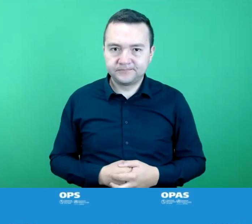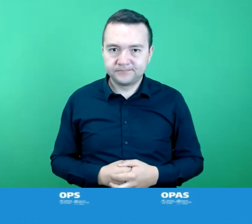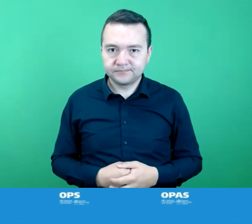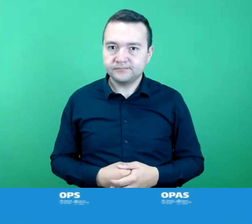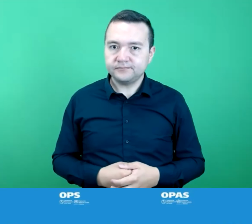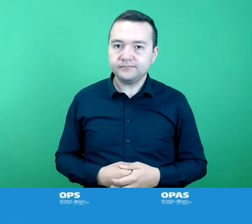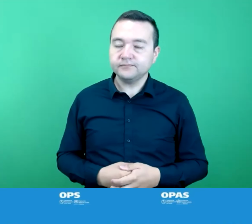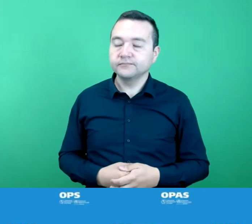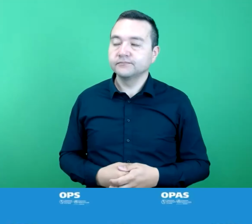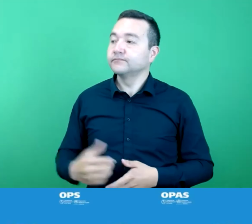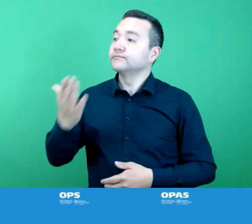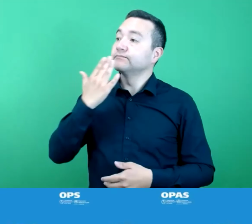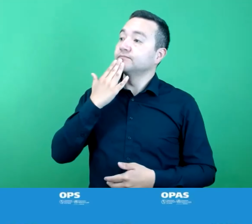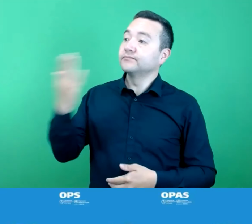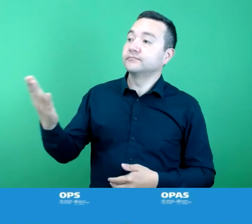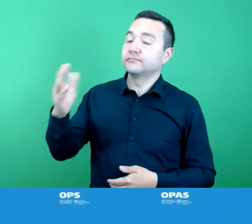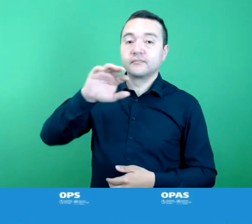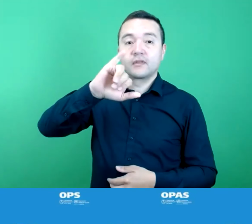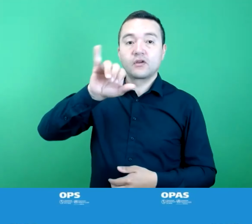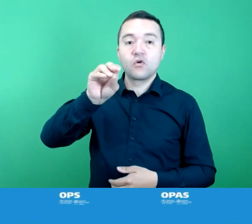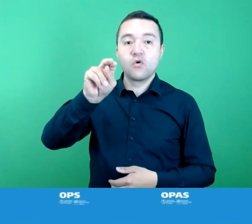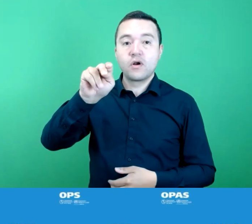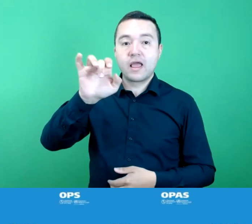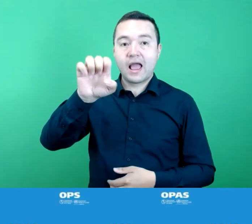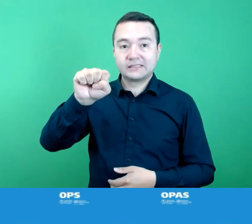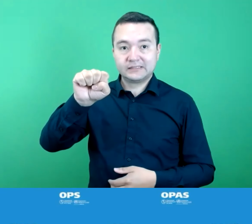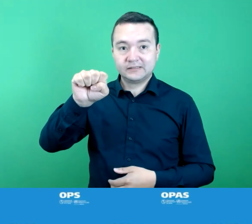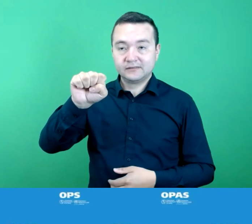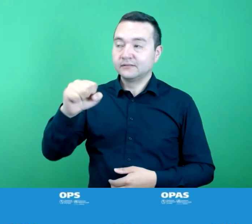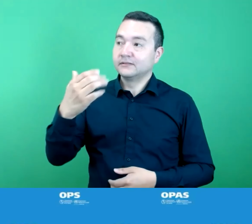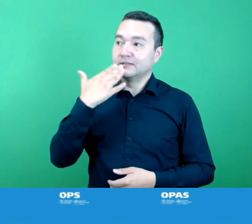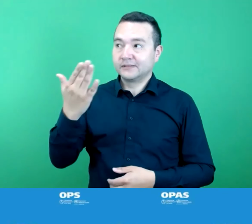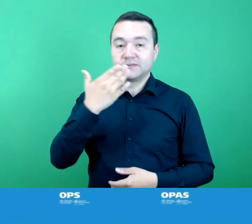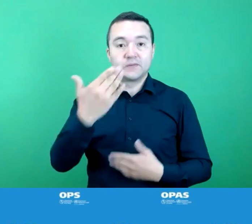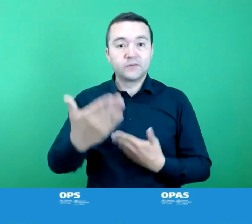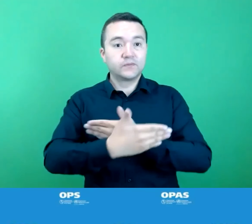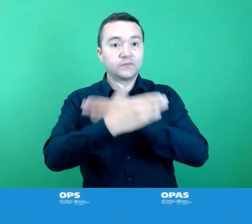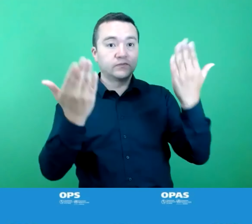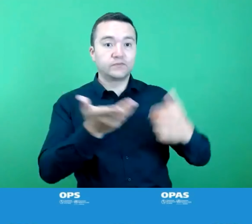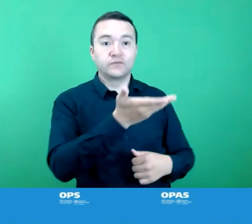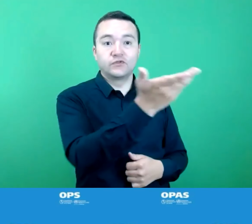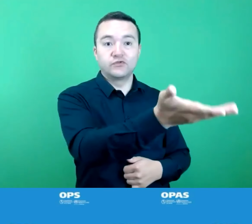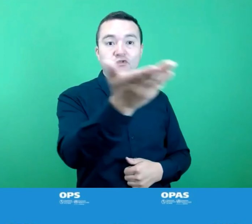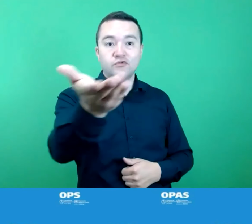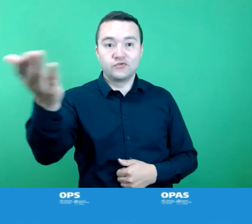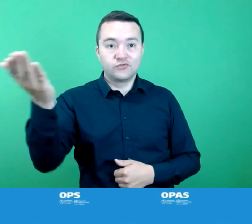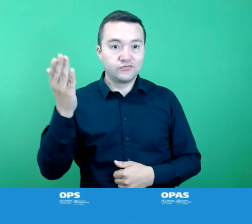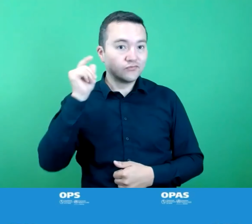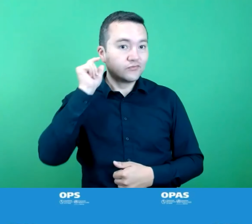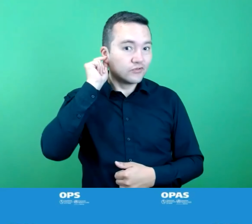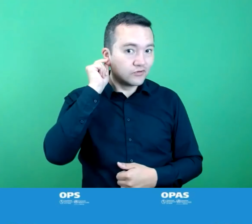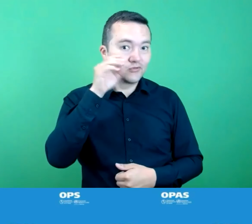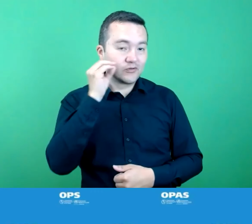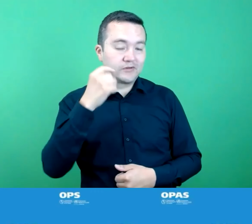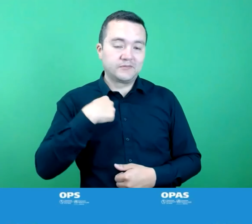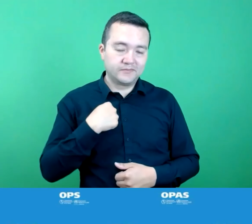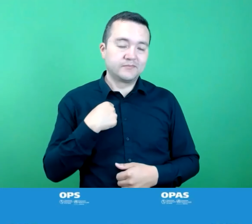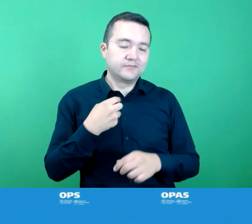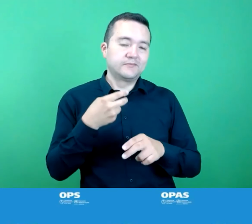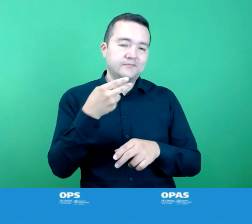a todas y todos. Bueno, me presento yo también, Ernesto Báscolo, soy el jefe de la Unidad de Atención Primaria